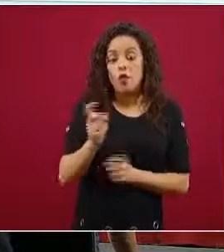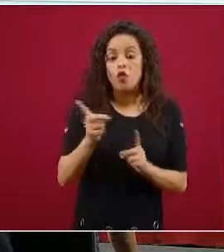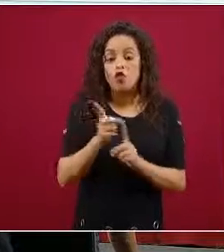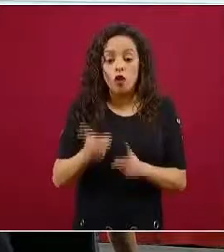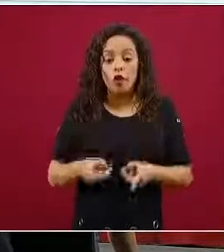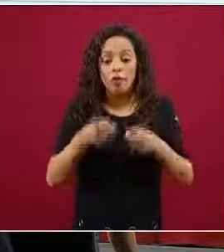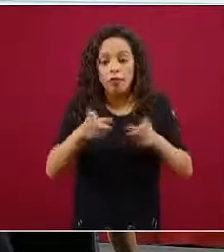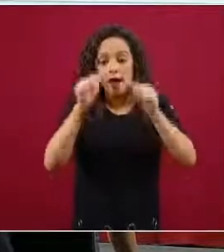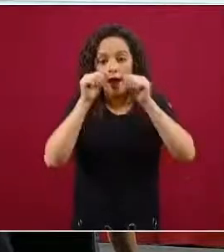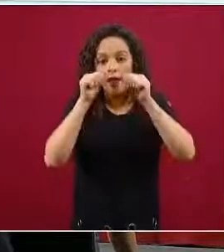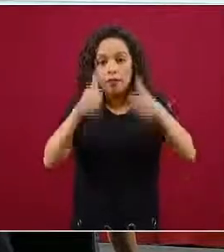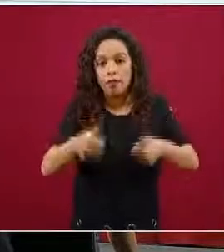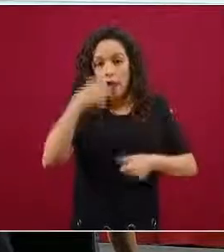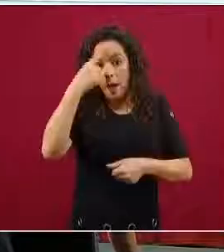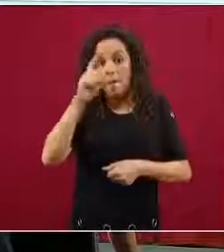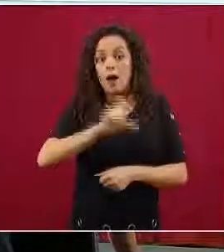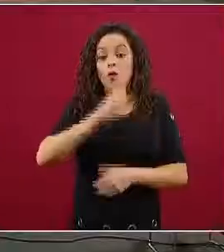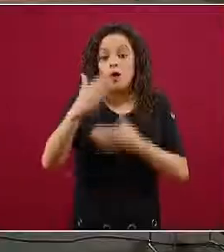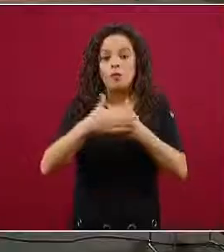La siguiente, por favor.